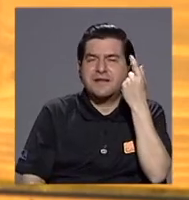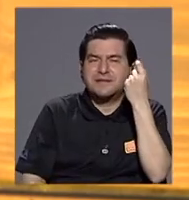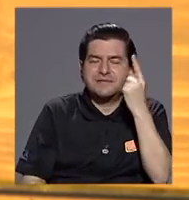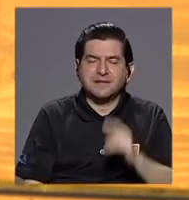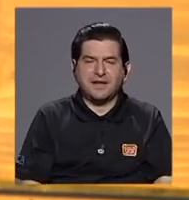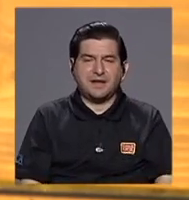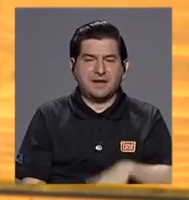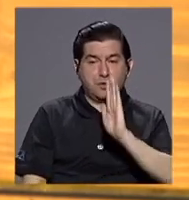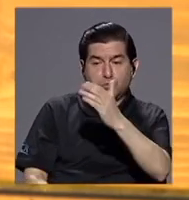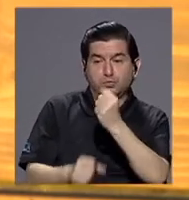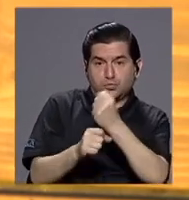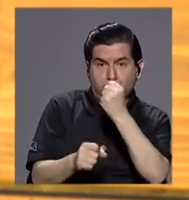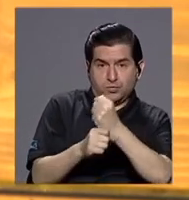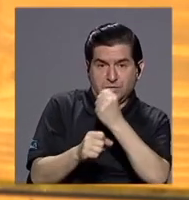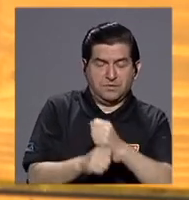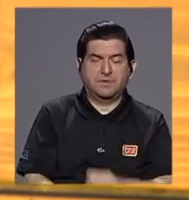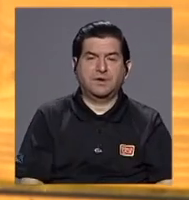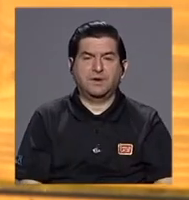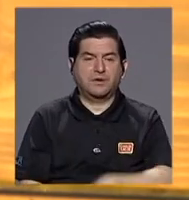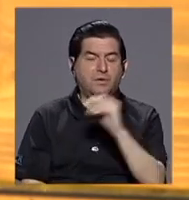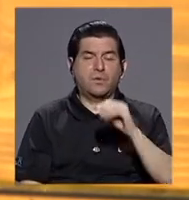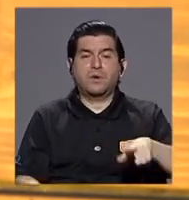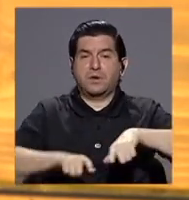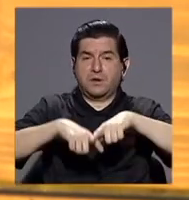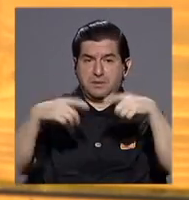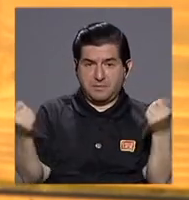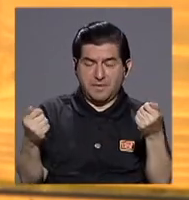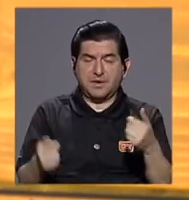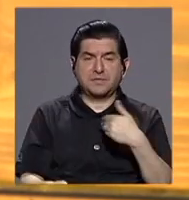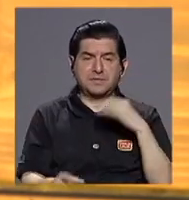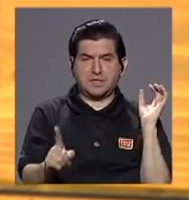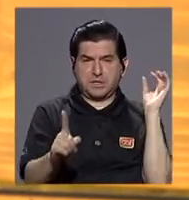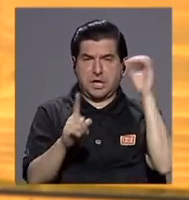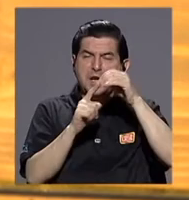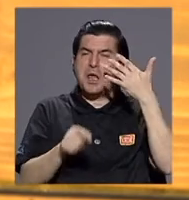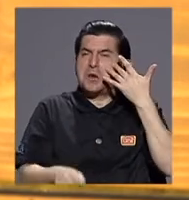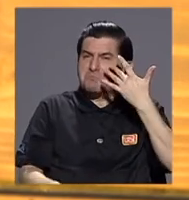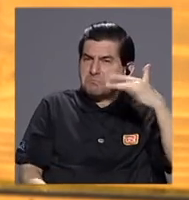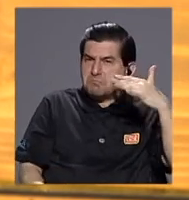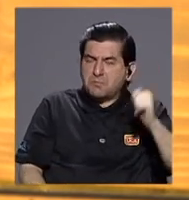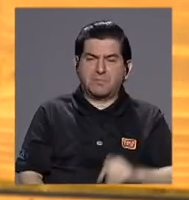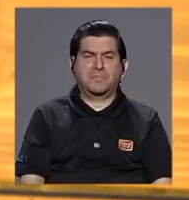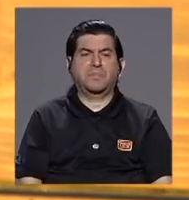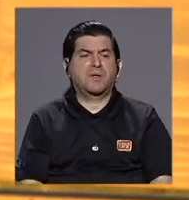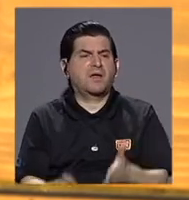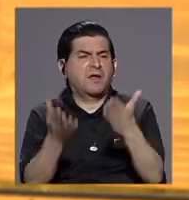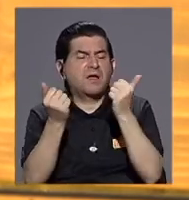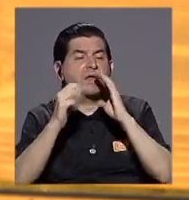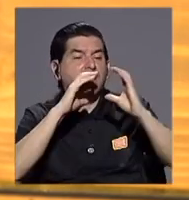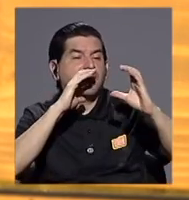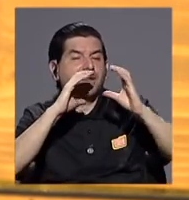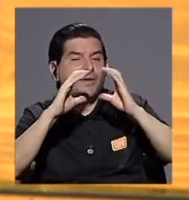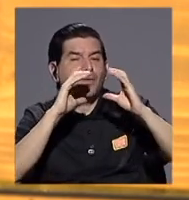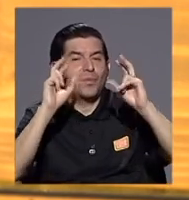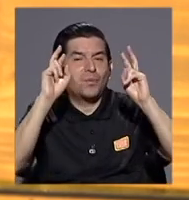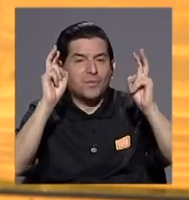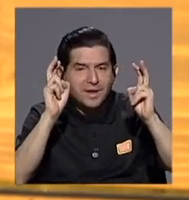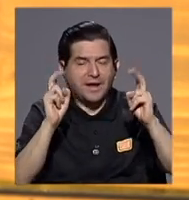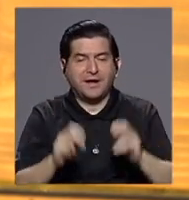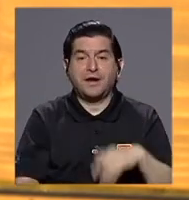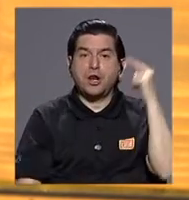o deja de hacer. Y por otro lado, la prensa tiene un objetivo parecido porque quiere comunicar.